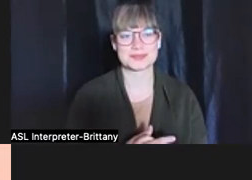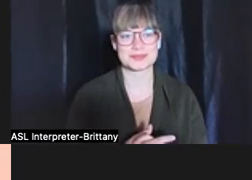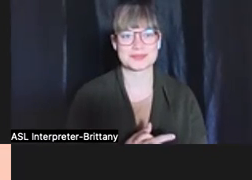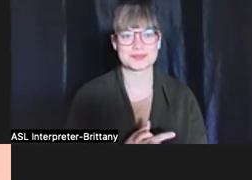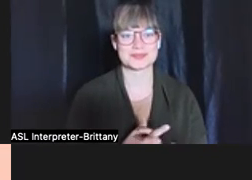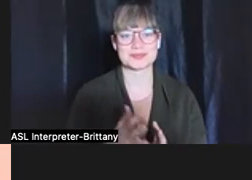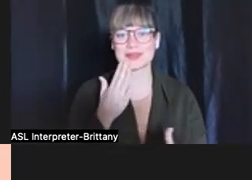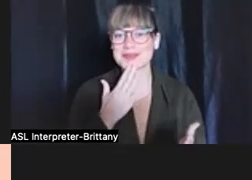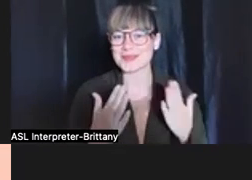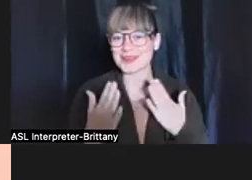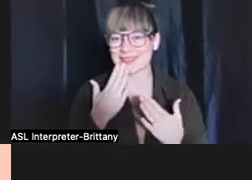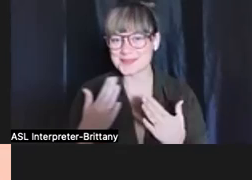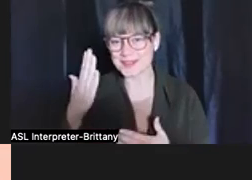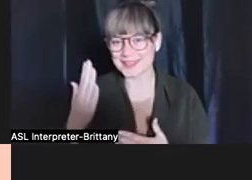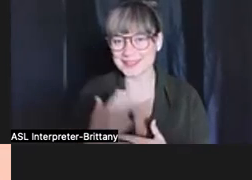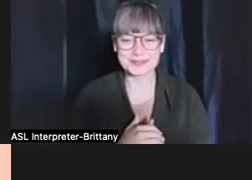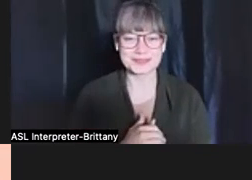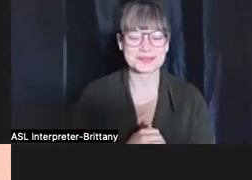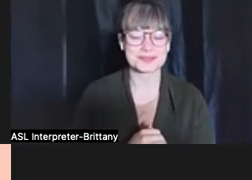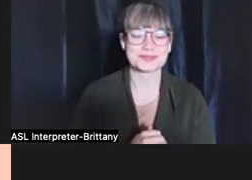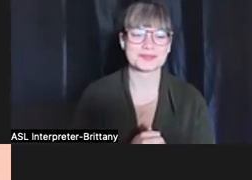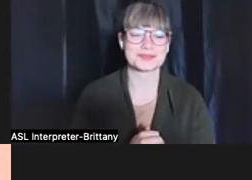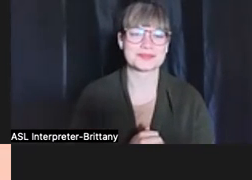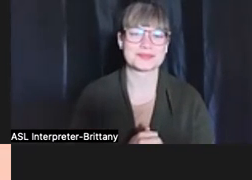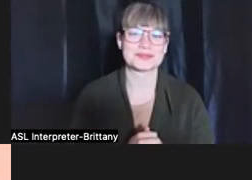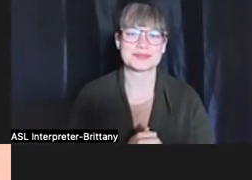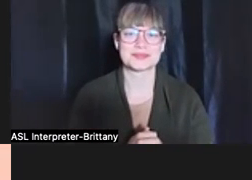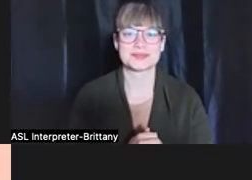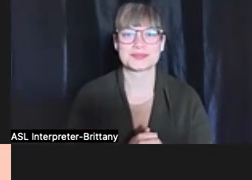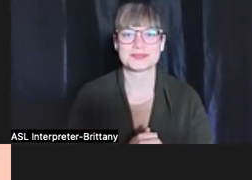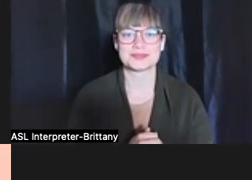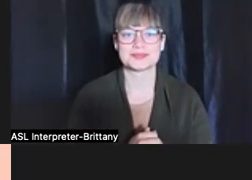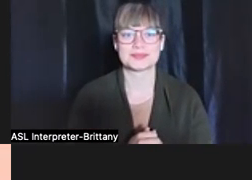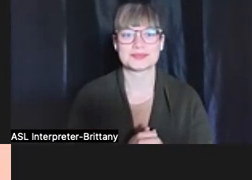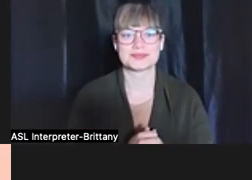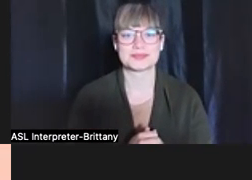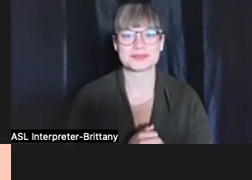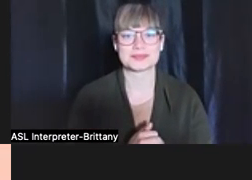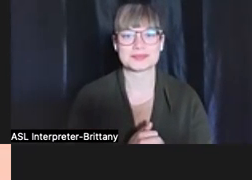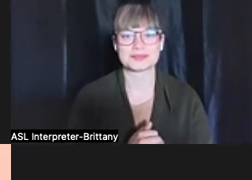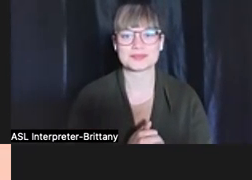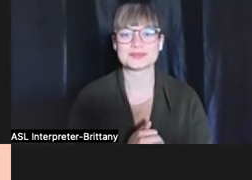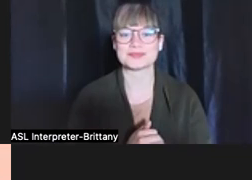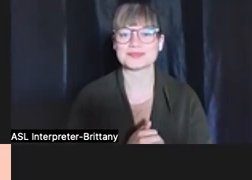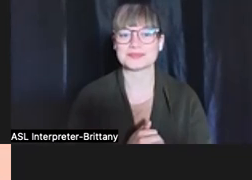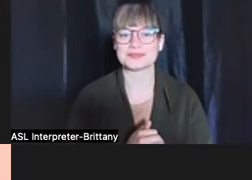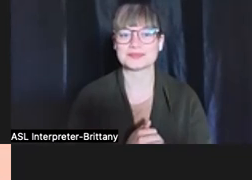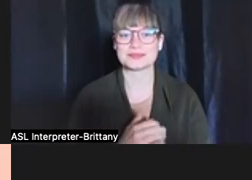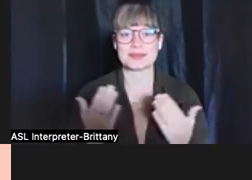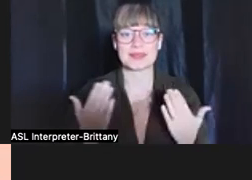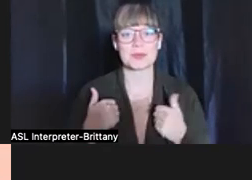Good morning. Thank you for joining Buenos us. Días. Gracias por estar aquí. We're here with our, estamos aquí